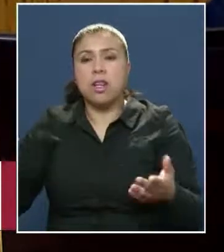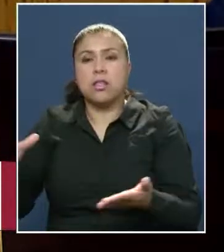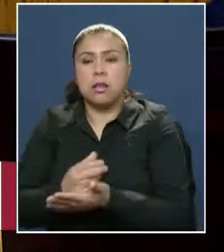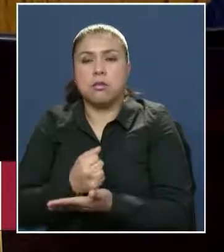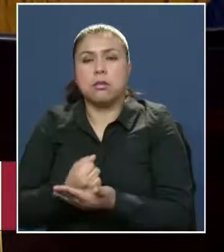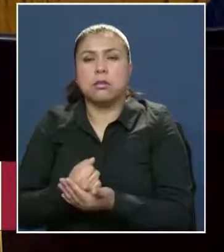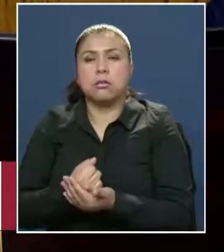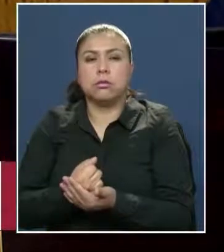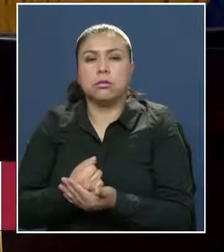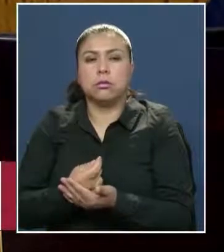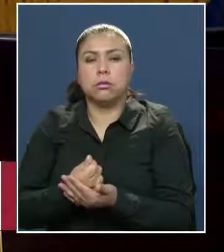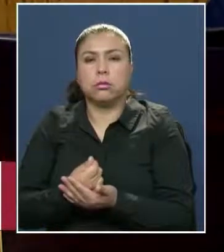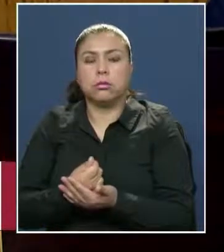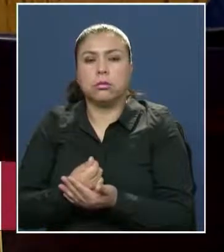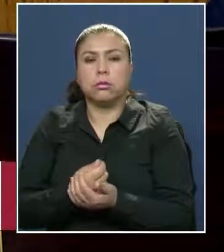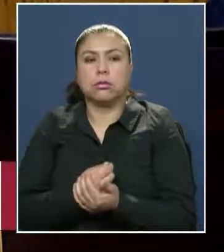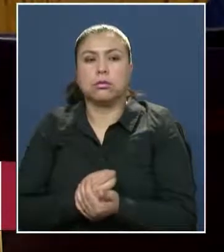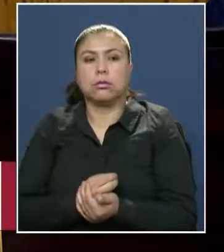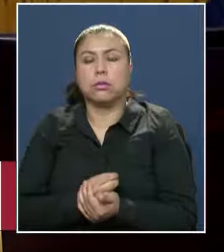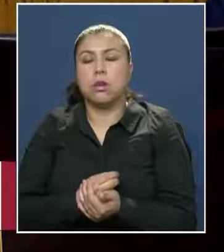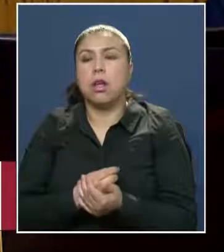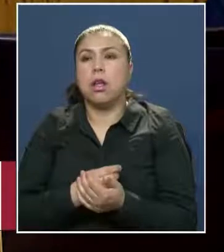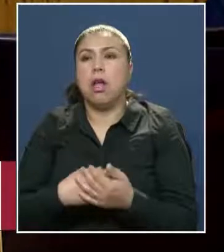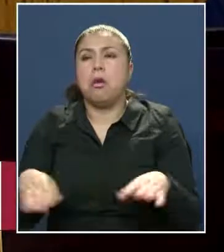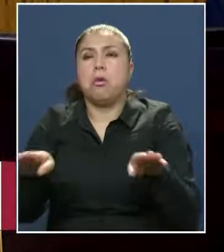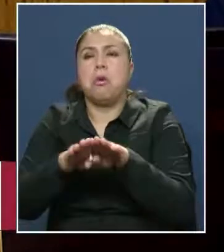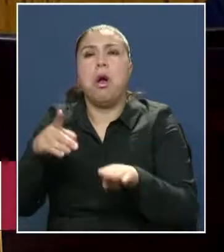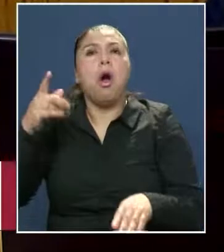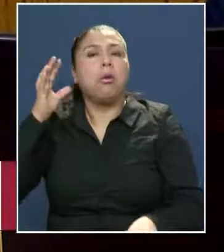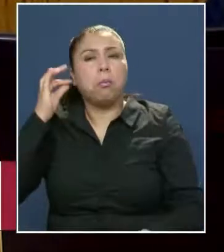responsabilidades que los hombres, que hombres y mujeres.